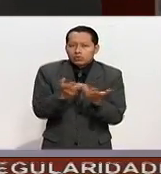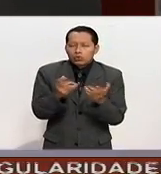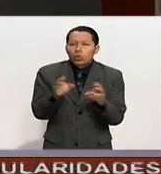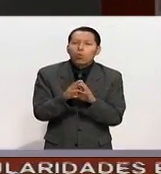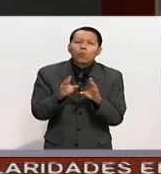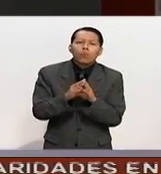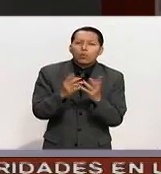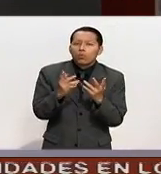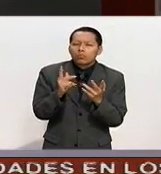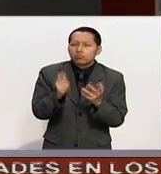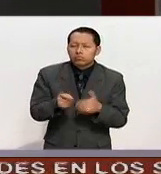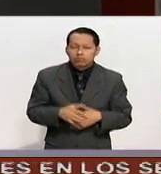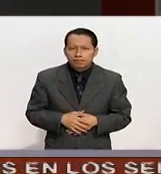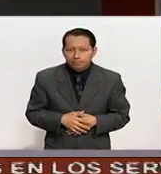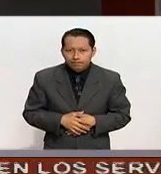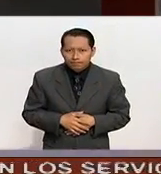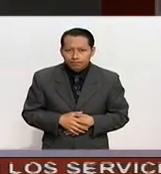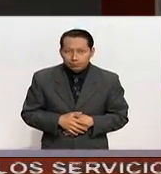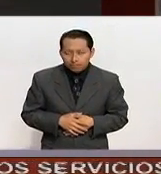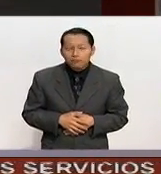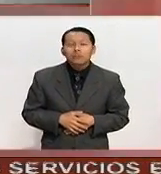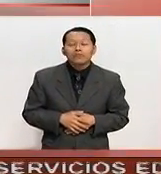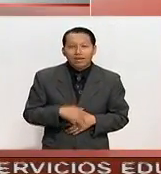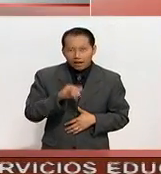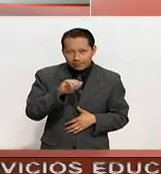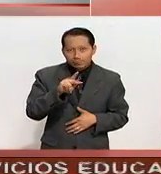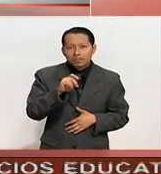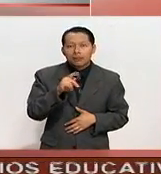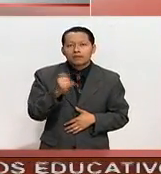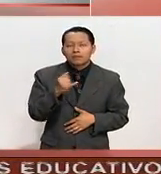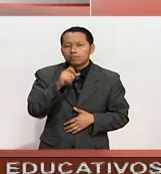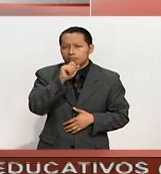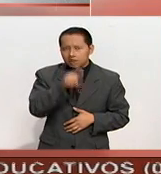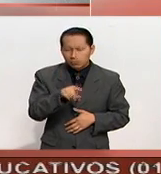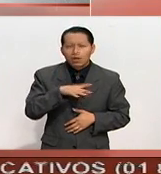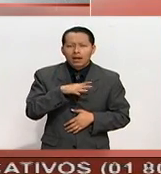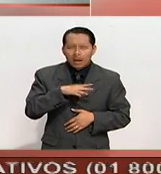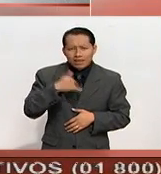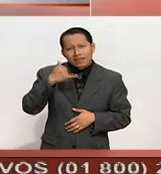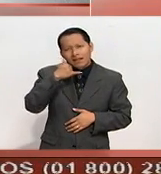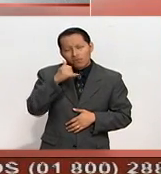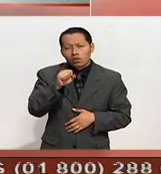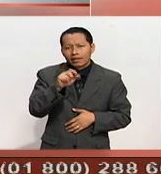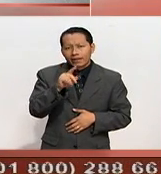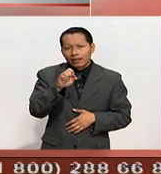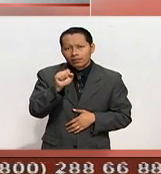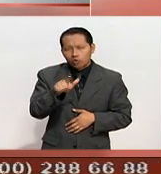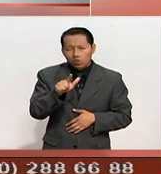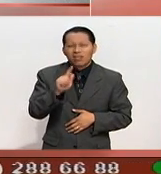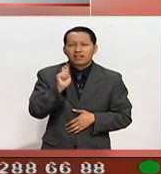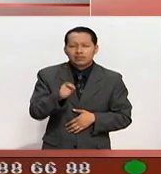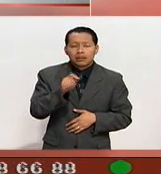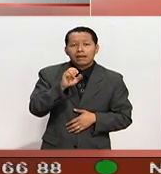tiene que acercar? Claro que sí, Pati. Mira, yo les daría el teléfono de atención de Sedesol, que es